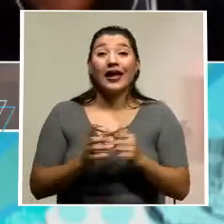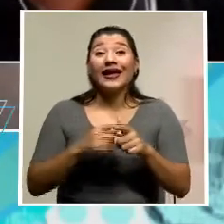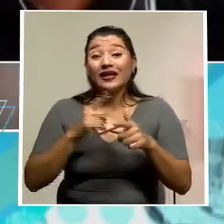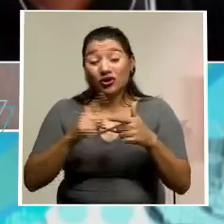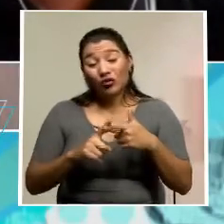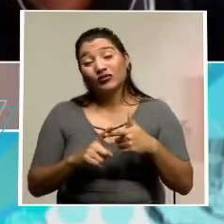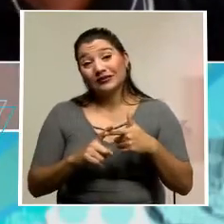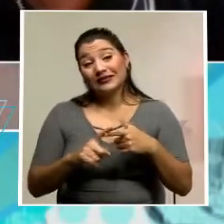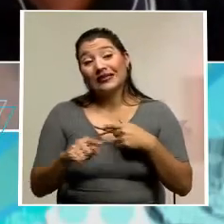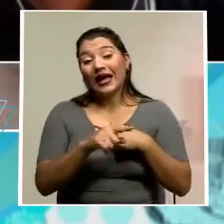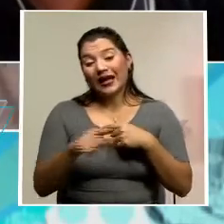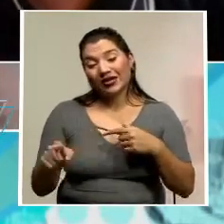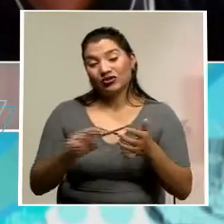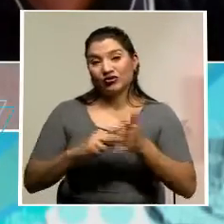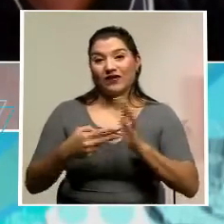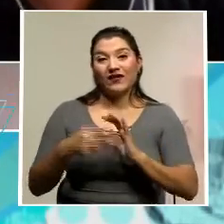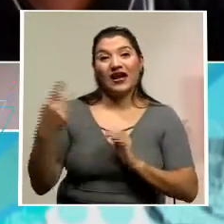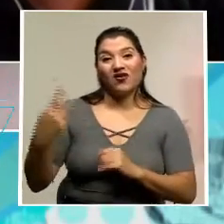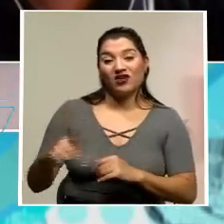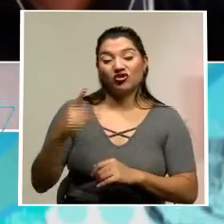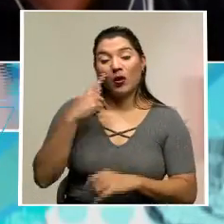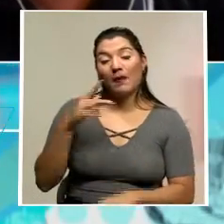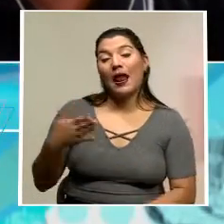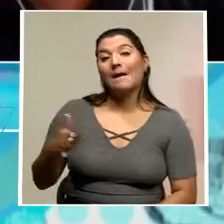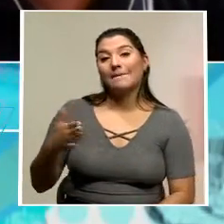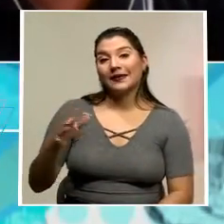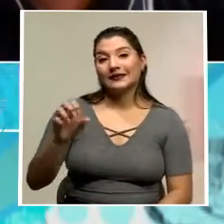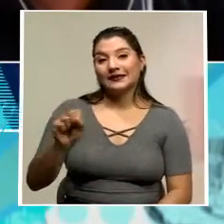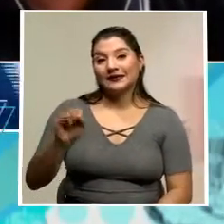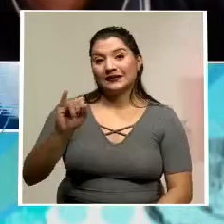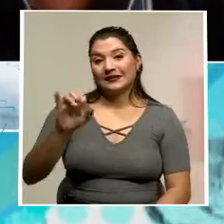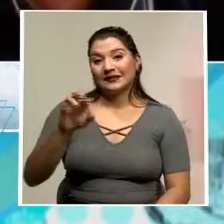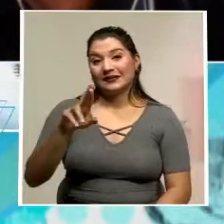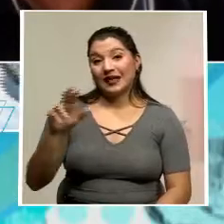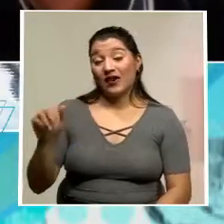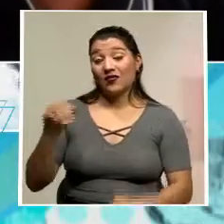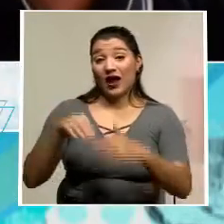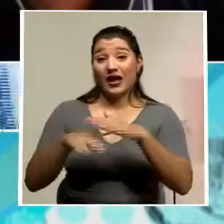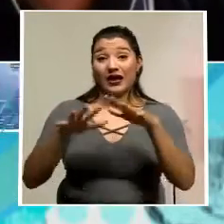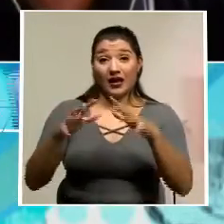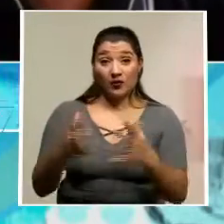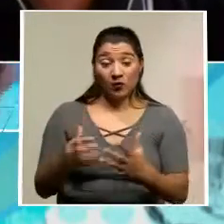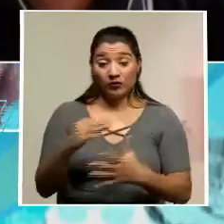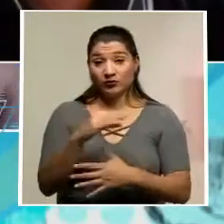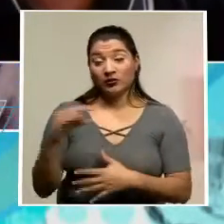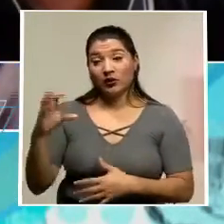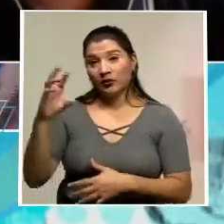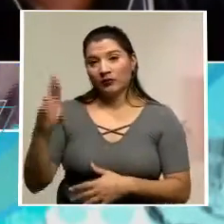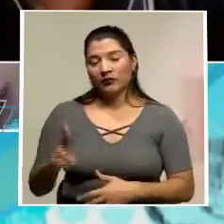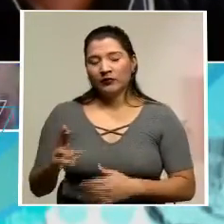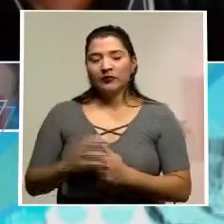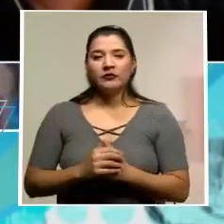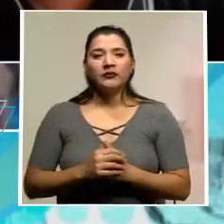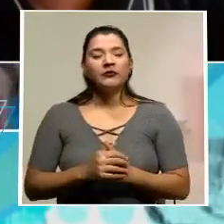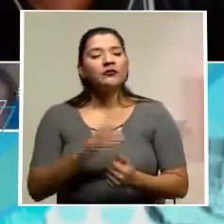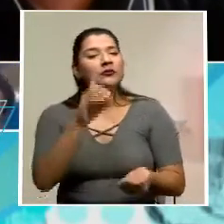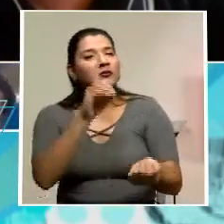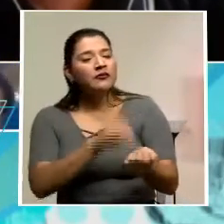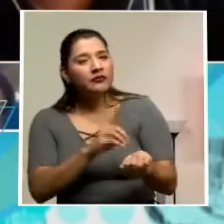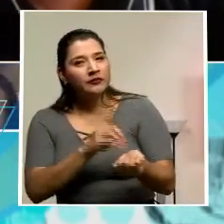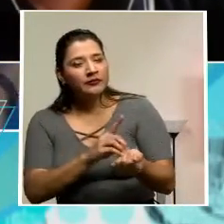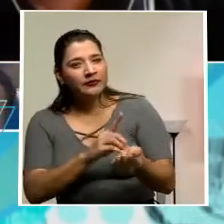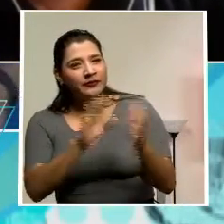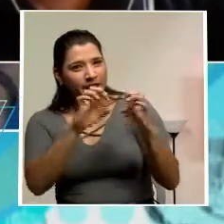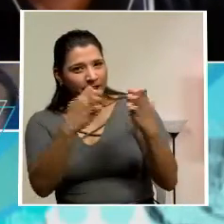ponen en riesgo a la población de peces sierra en todo el mundo, y en Costa Rica no es la excepción. Doctor, el